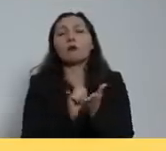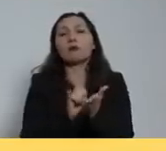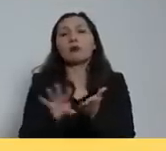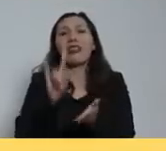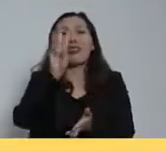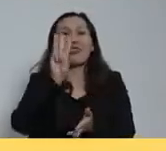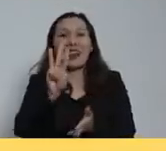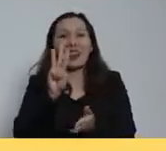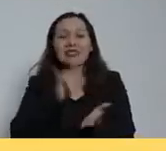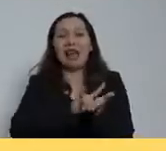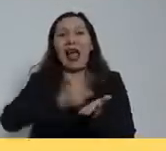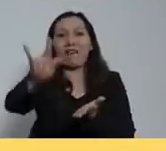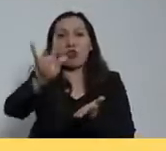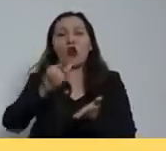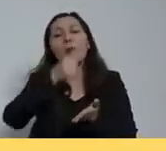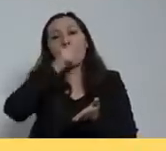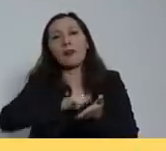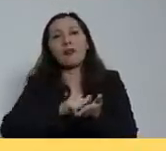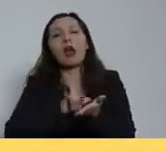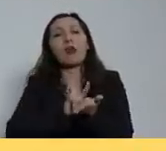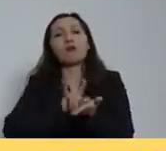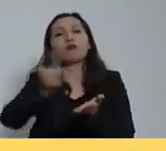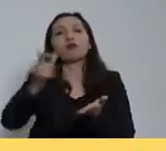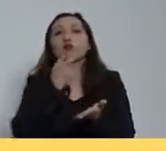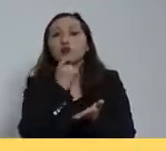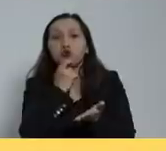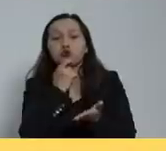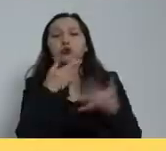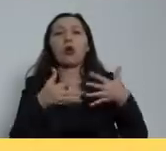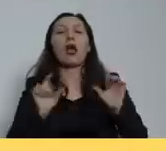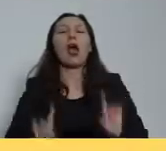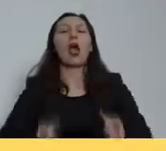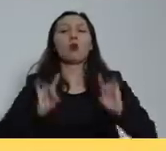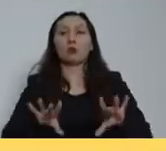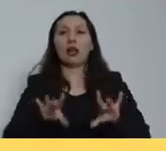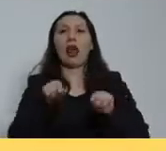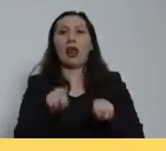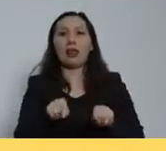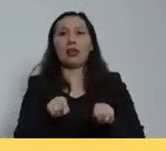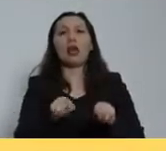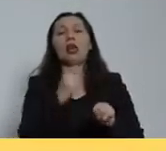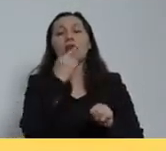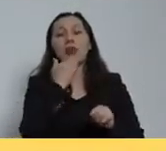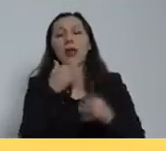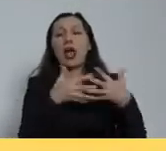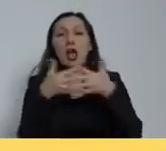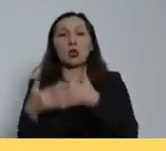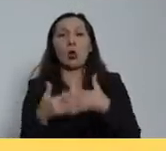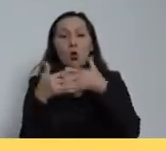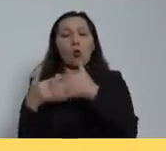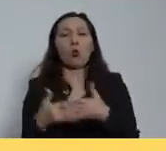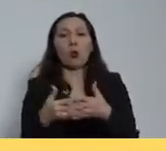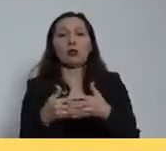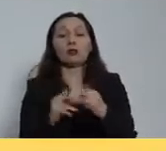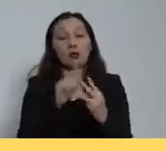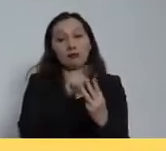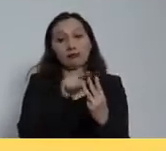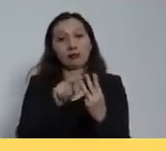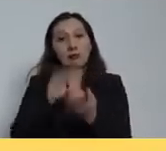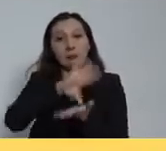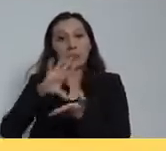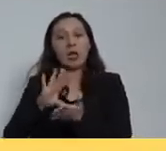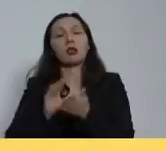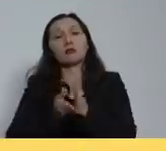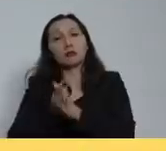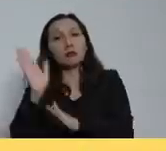3 aviones charter a el Reino Unido, Australia y Estados Unidos, y este proceso se